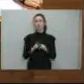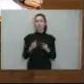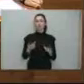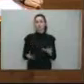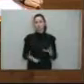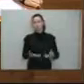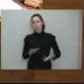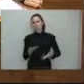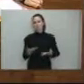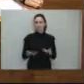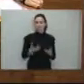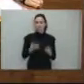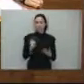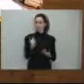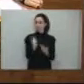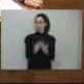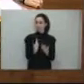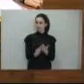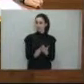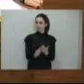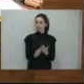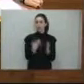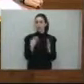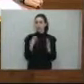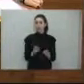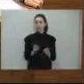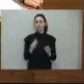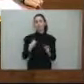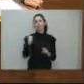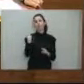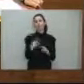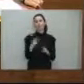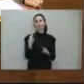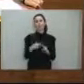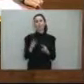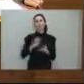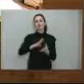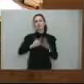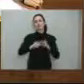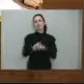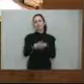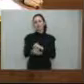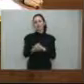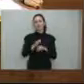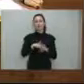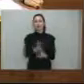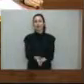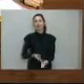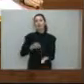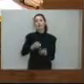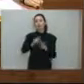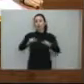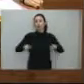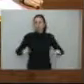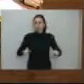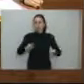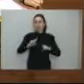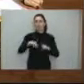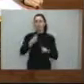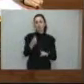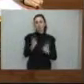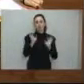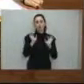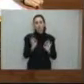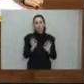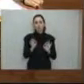suficientemente, demostrativos de lo que son las políticas adecuadas que se exigen a los ciudadanos y que muchas veces